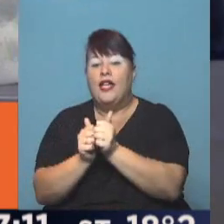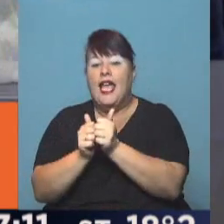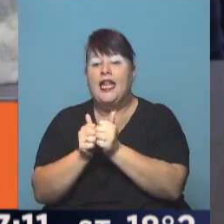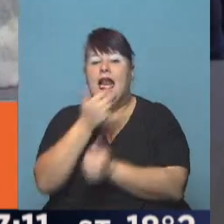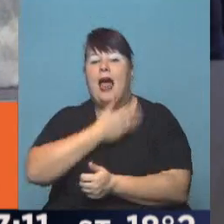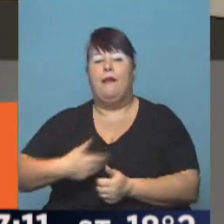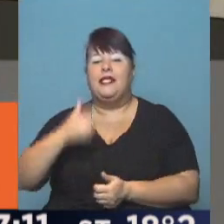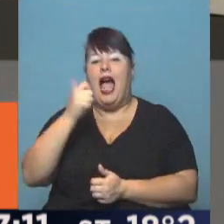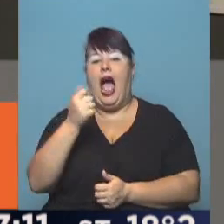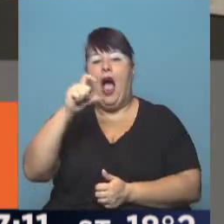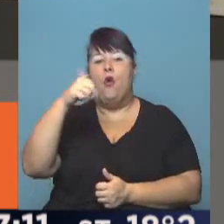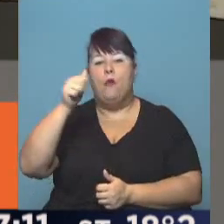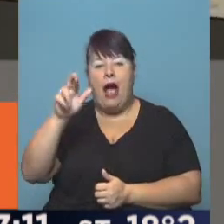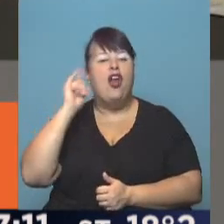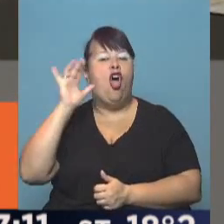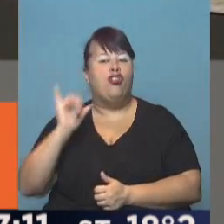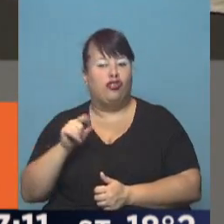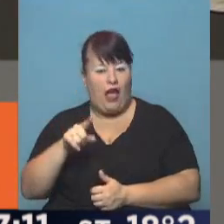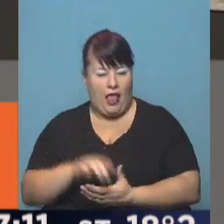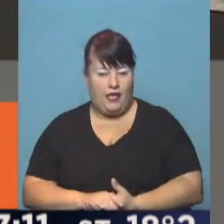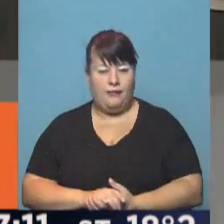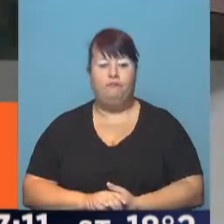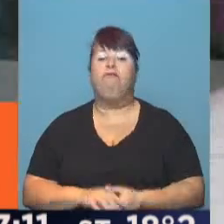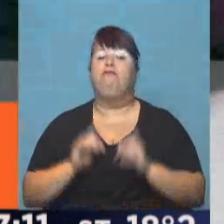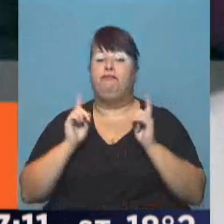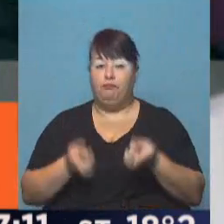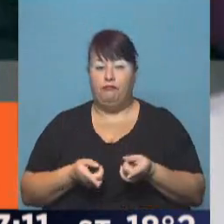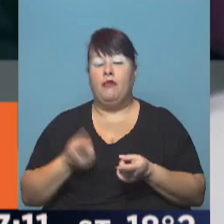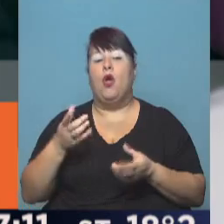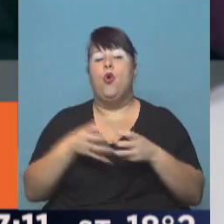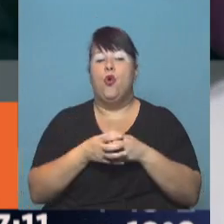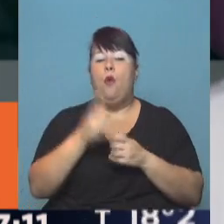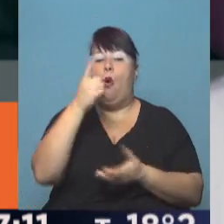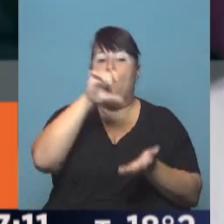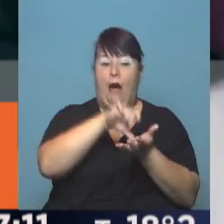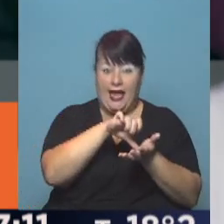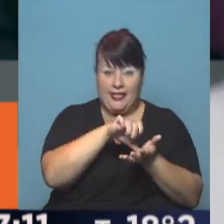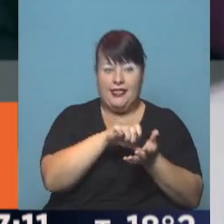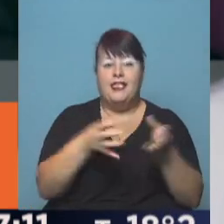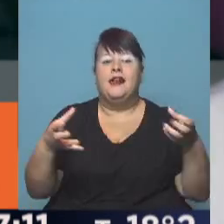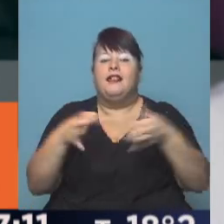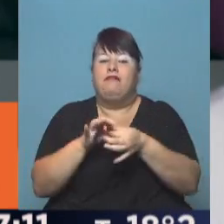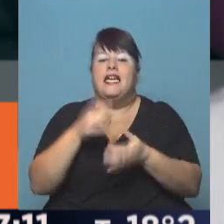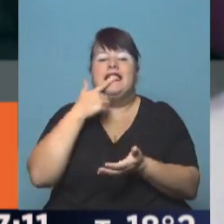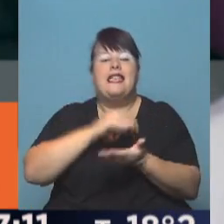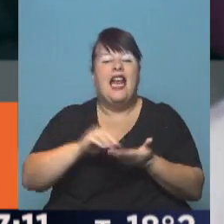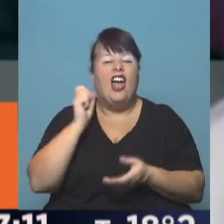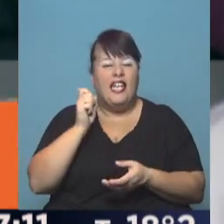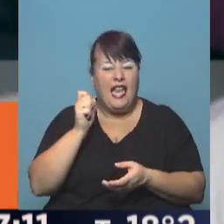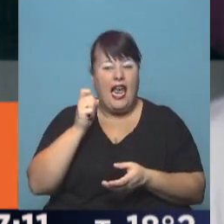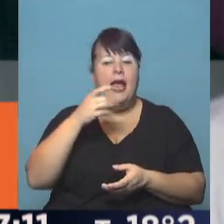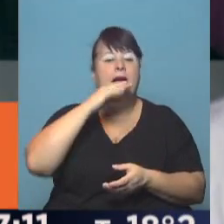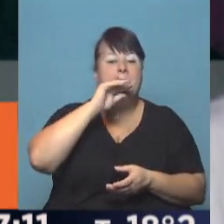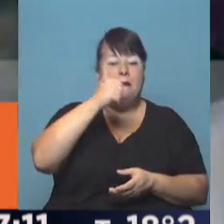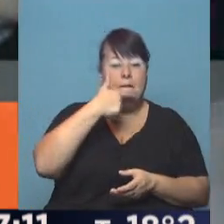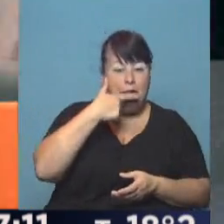titular de la acumar gladys gonzález en tanto desde el frente un país la fórmula a senadores está encabezada por el